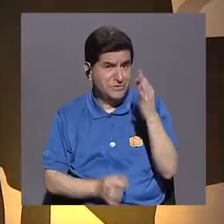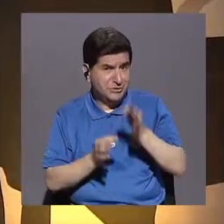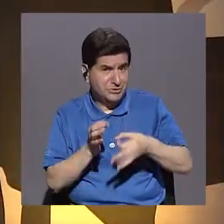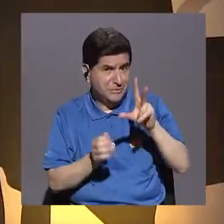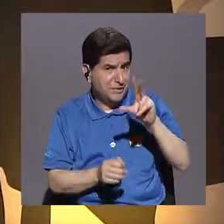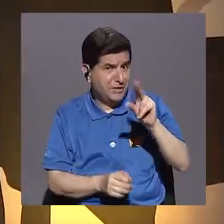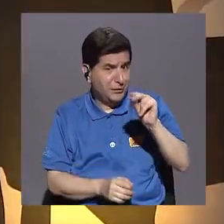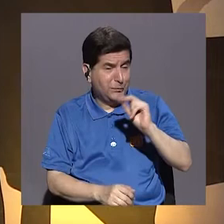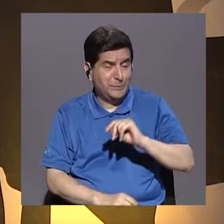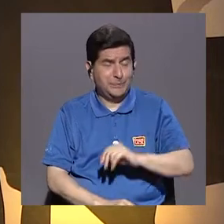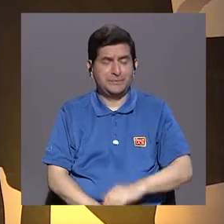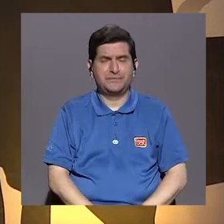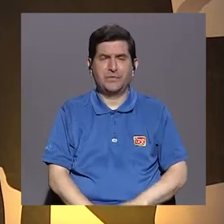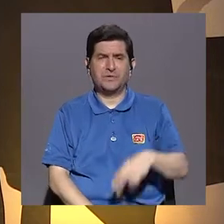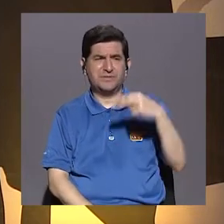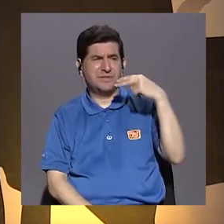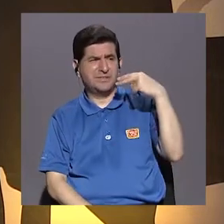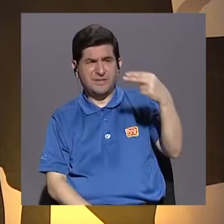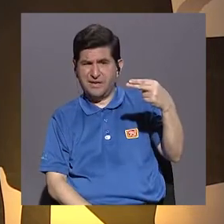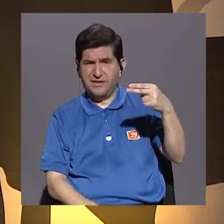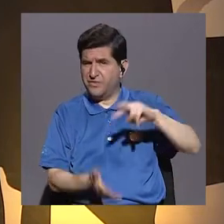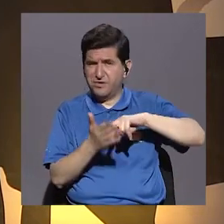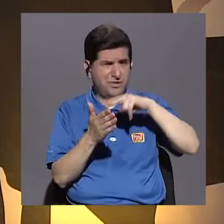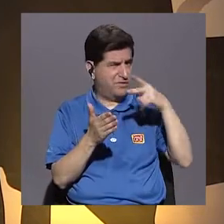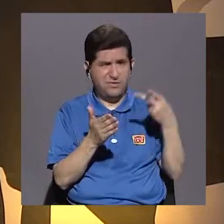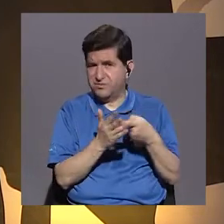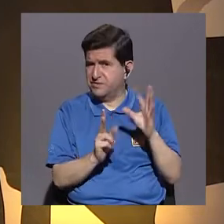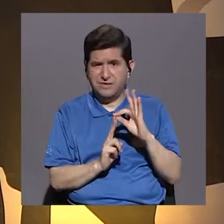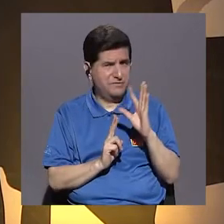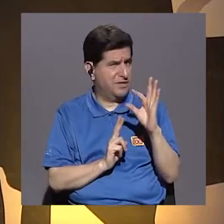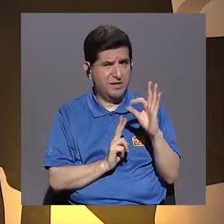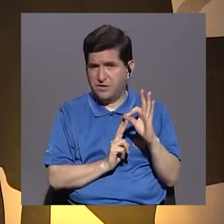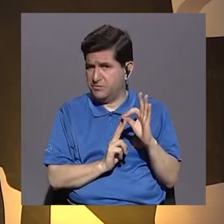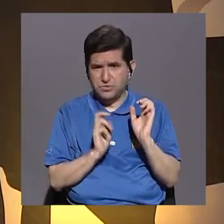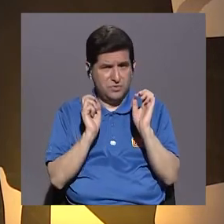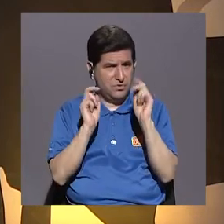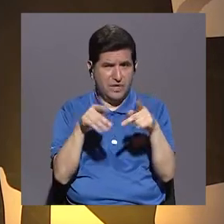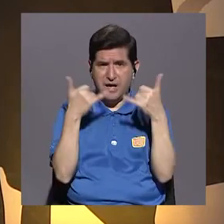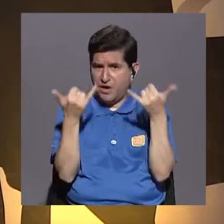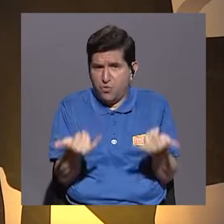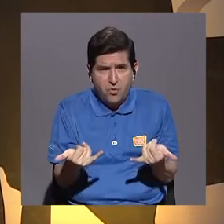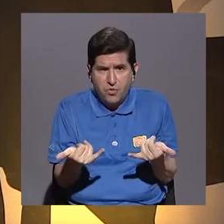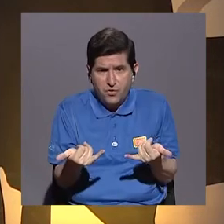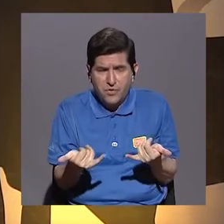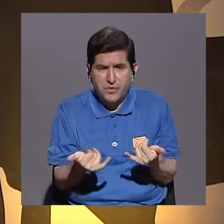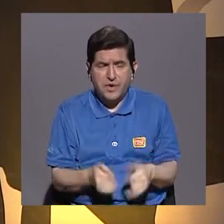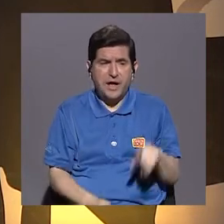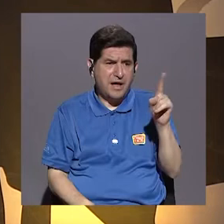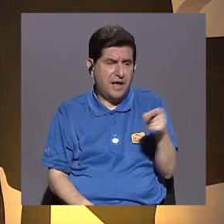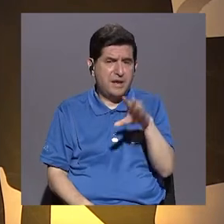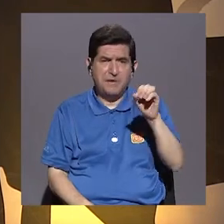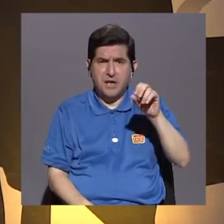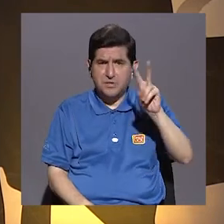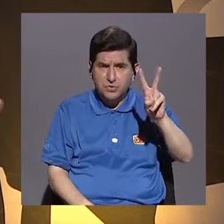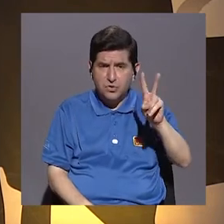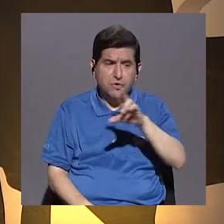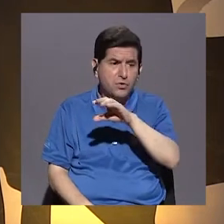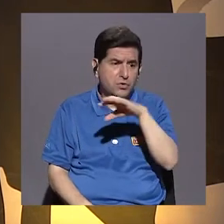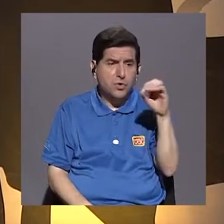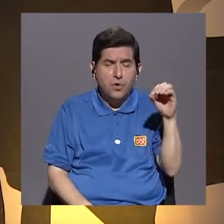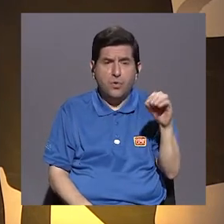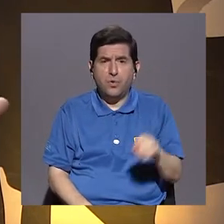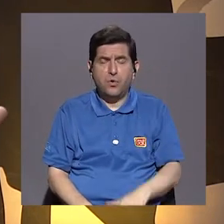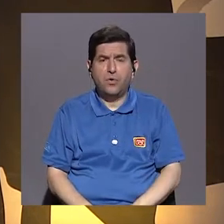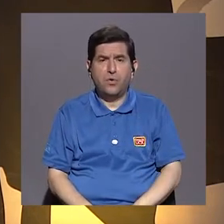entonces el hidrógeno no representa una alternativa viable en este momento ni para la descarbonización ni